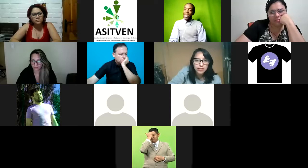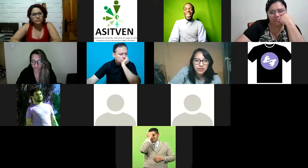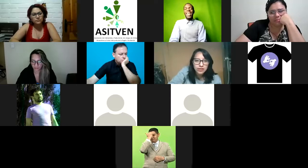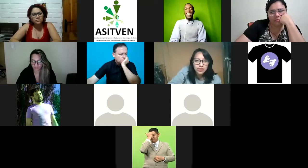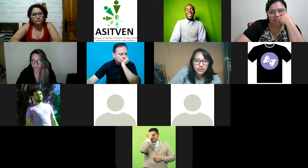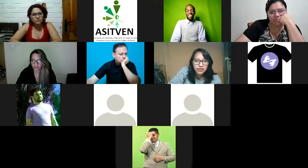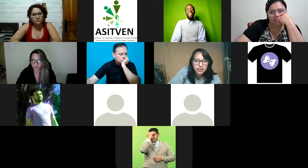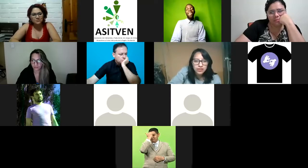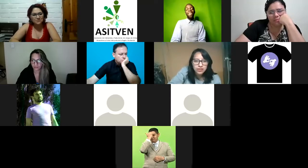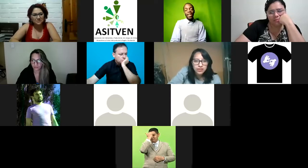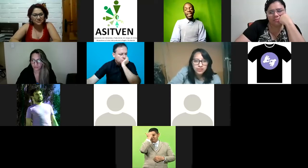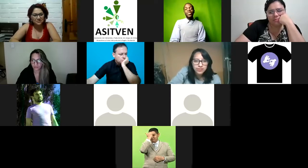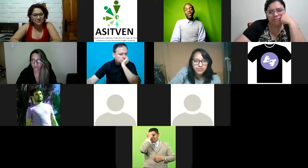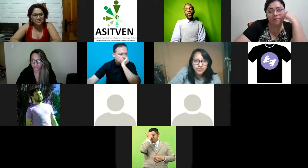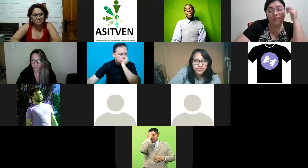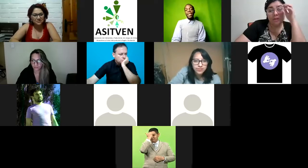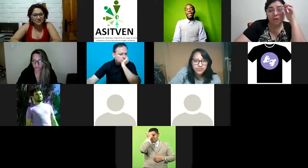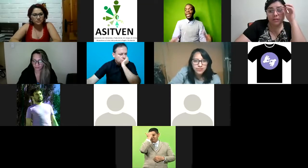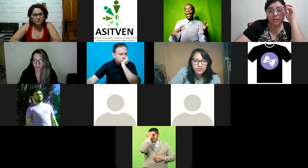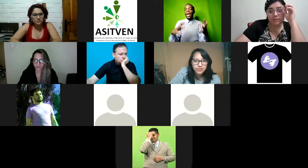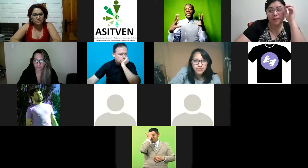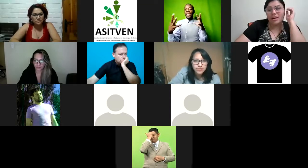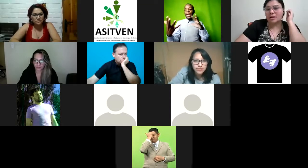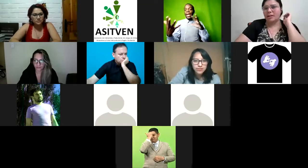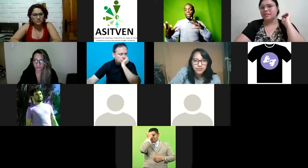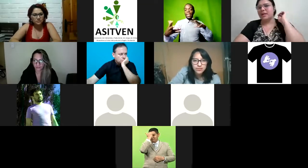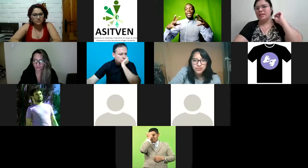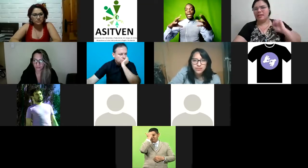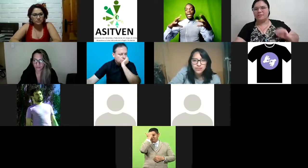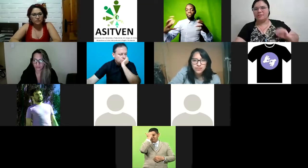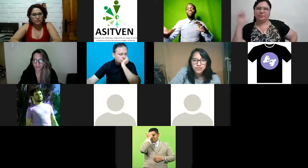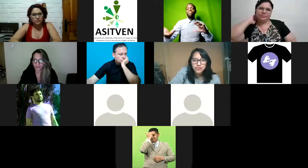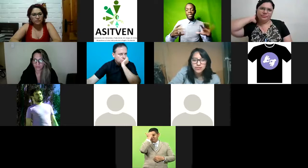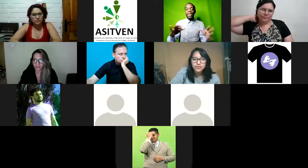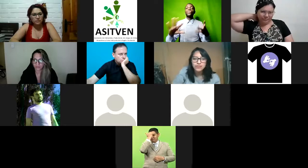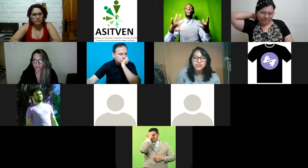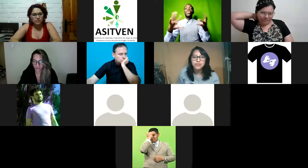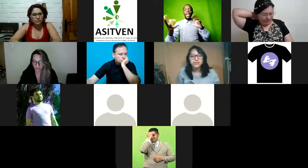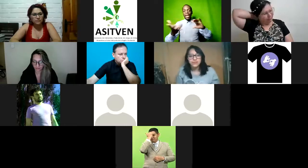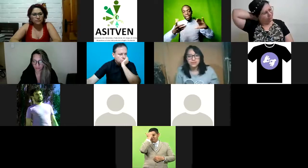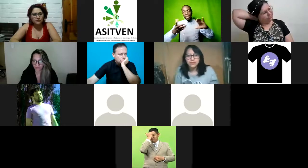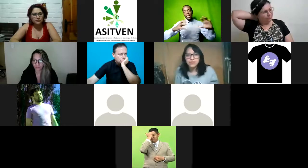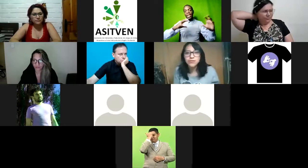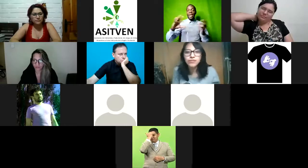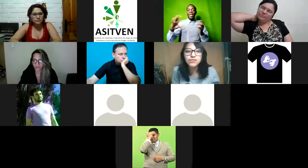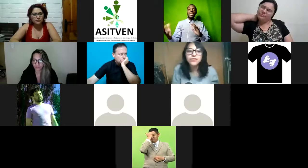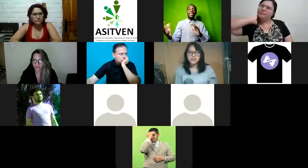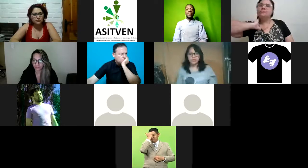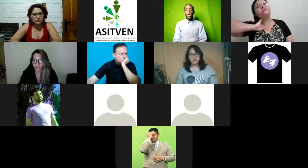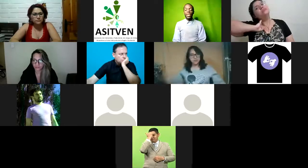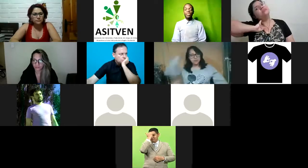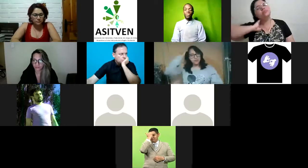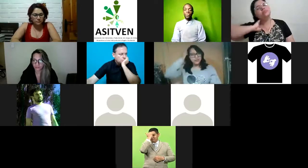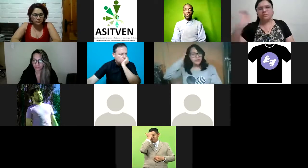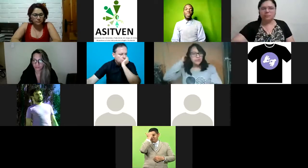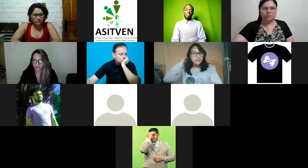¿Sí? Eso es comprender yo creo que ya se refiere la a la gramática... lexicalidad. Exacto. La gramática es